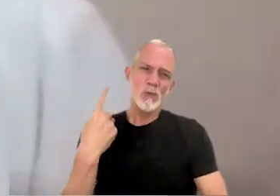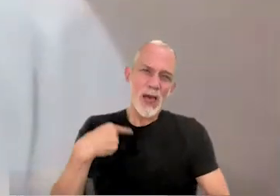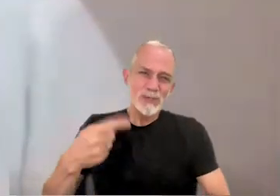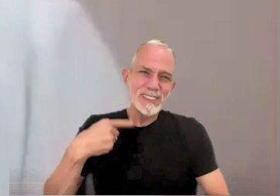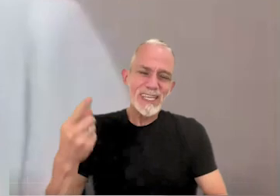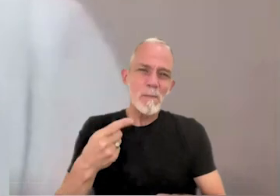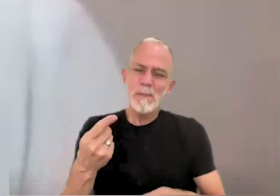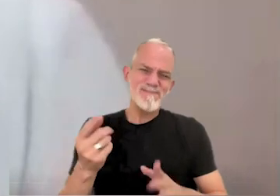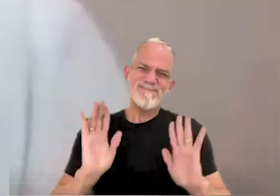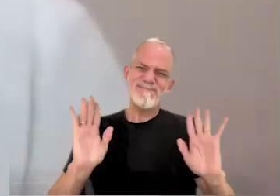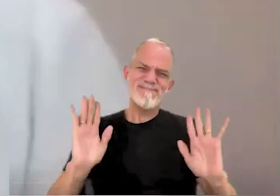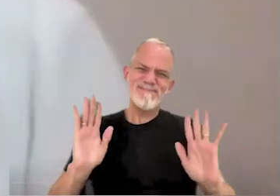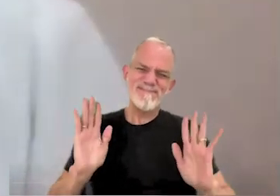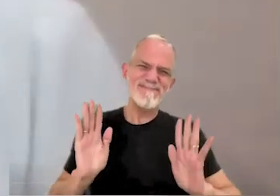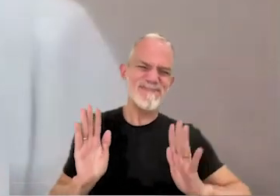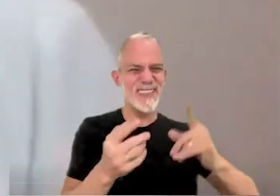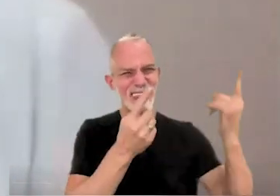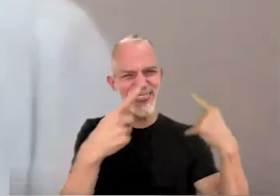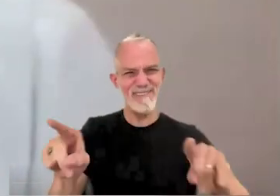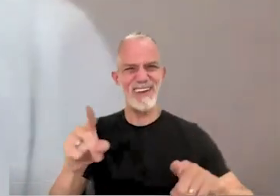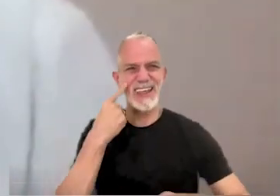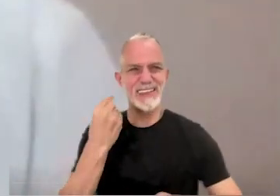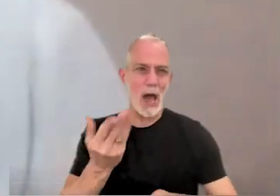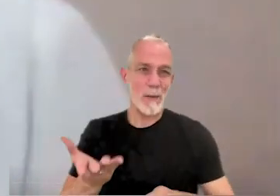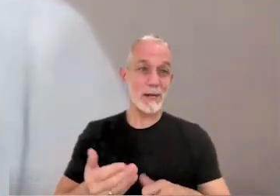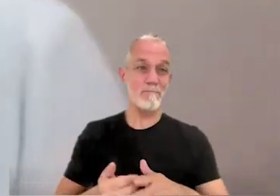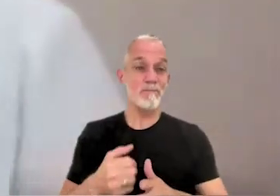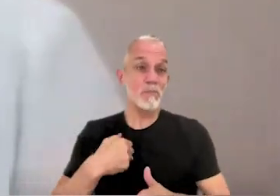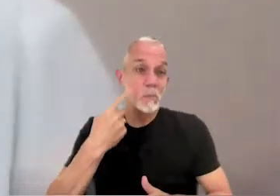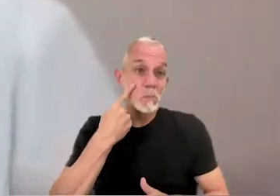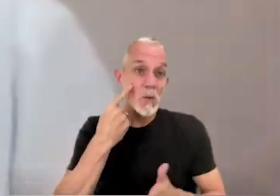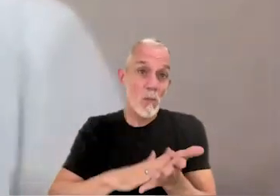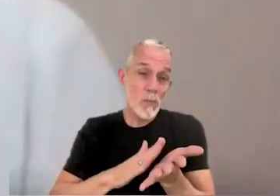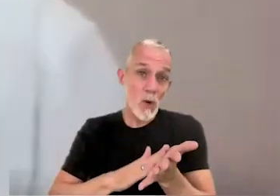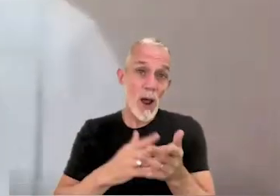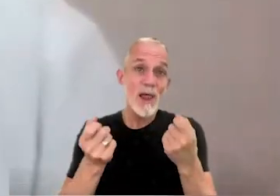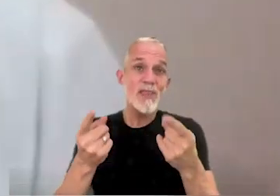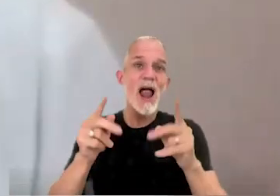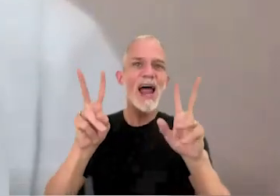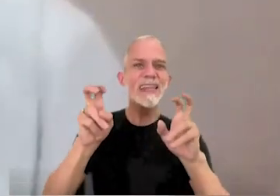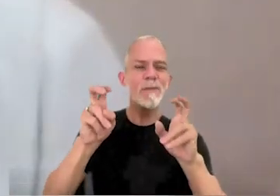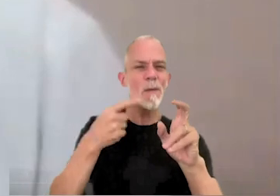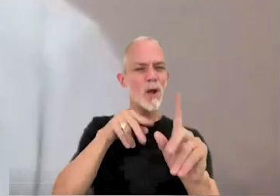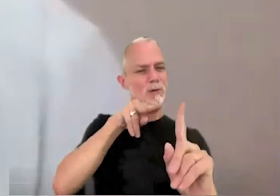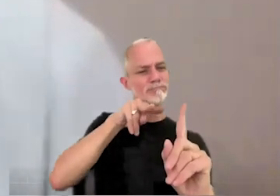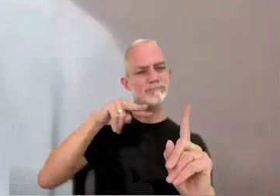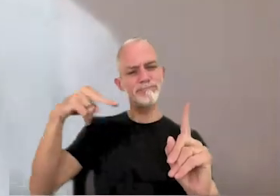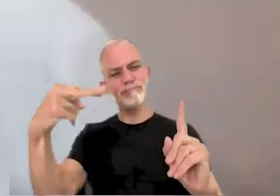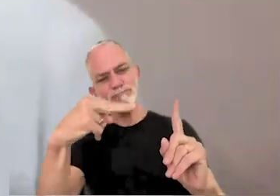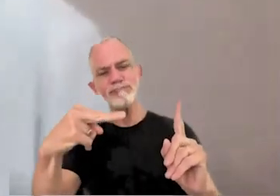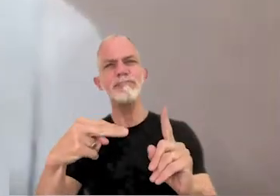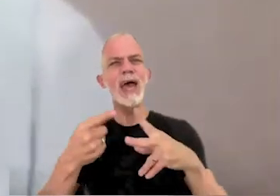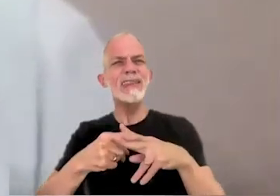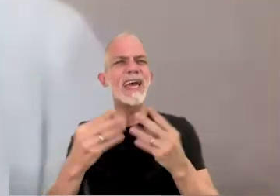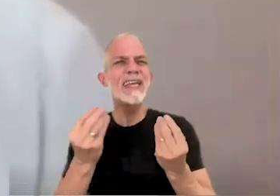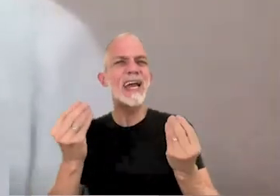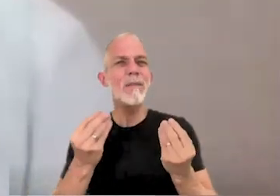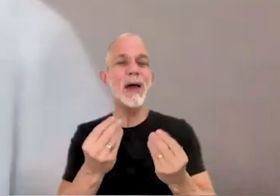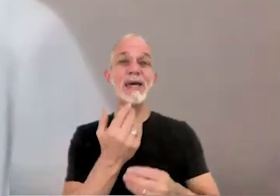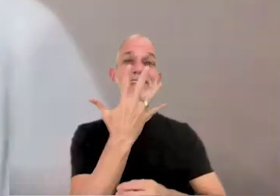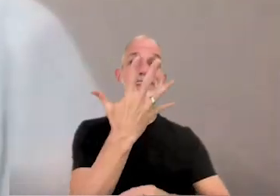tradicional, y, y lo que intenté fue acercarles el tema desde la mirada de una técnica que es